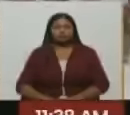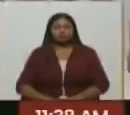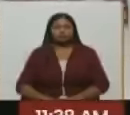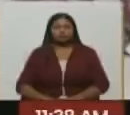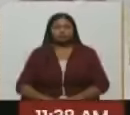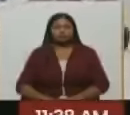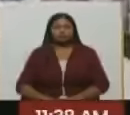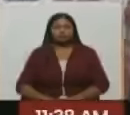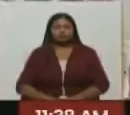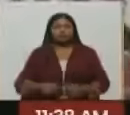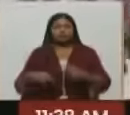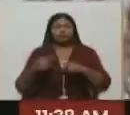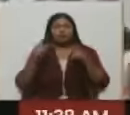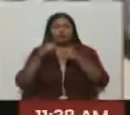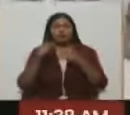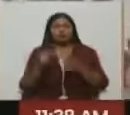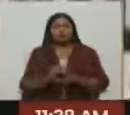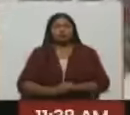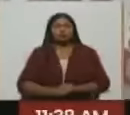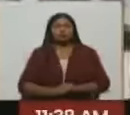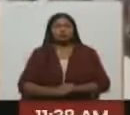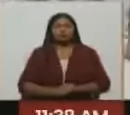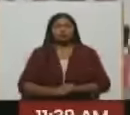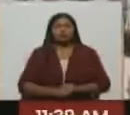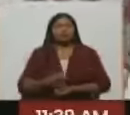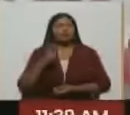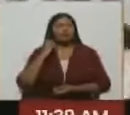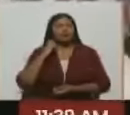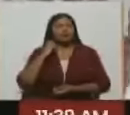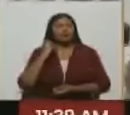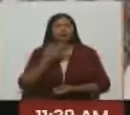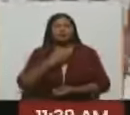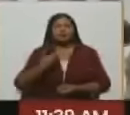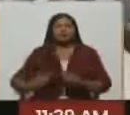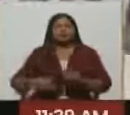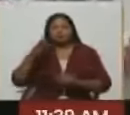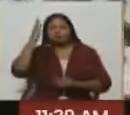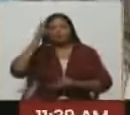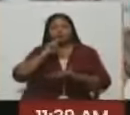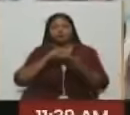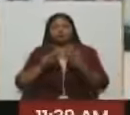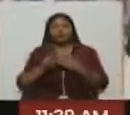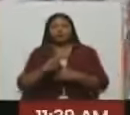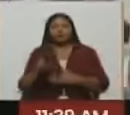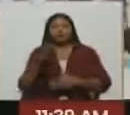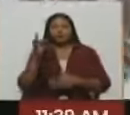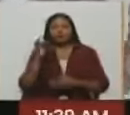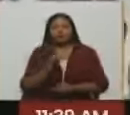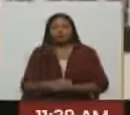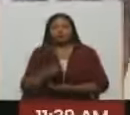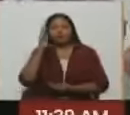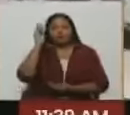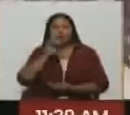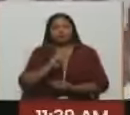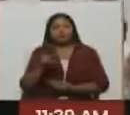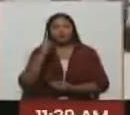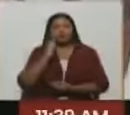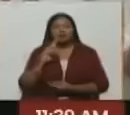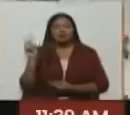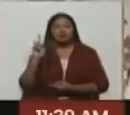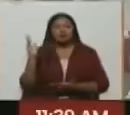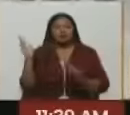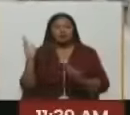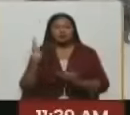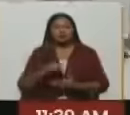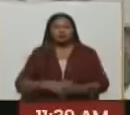Seguidamente, palabras del señor doctor Tarek William Saab, presidente del Consejo Moral Republicano y fiscal general de la República Bolivariana de